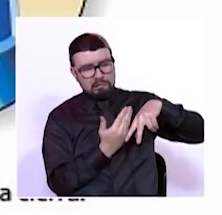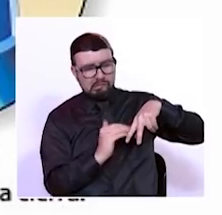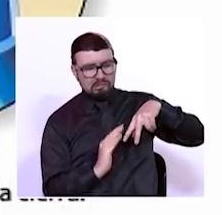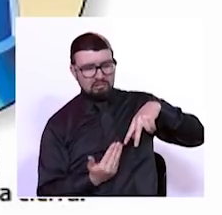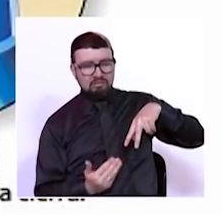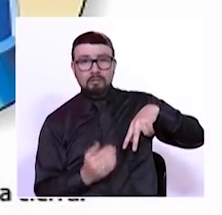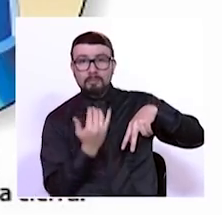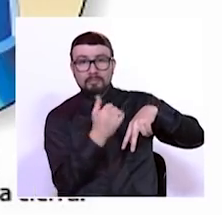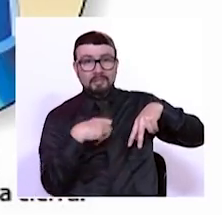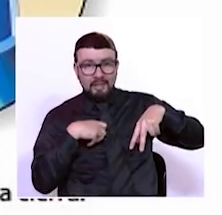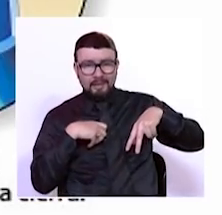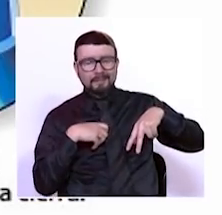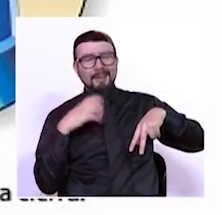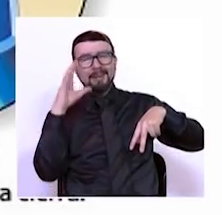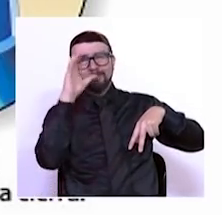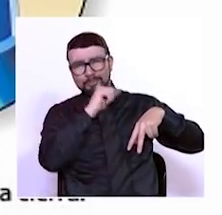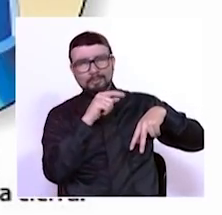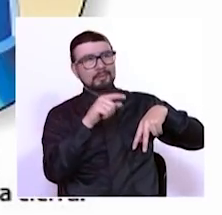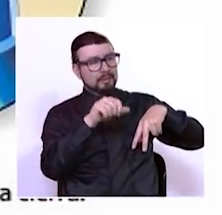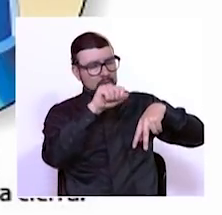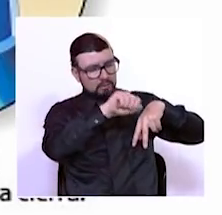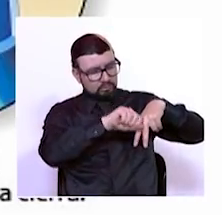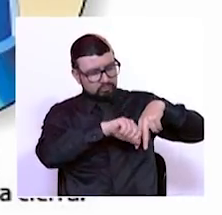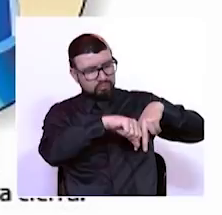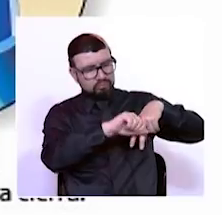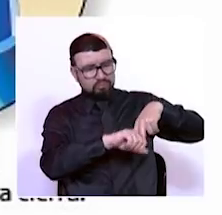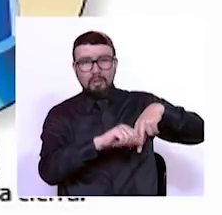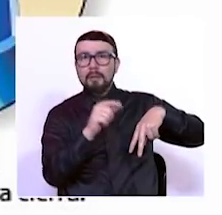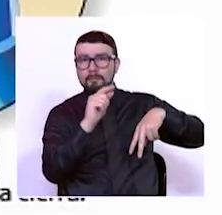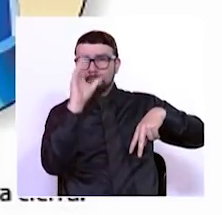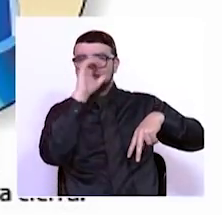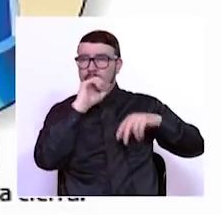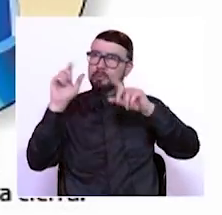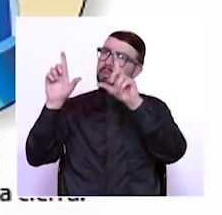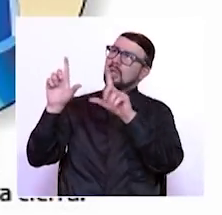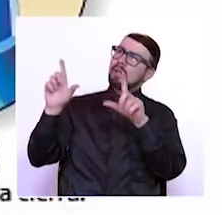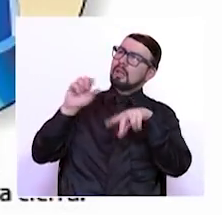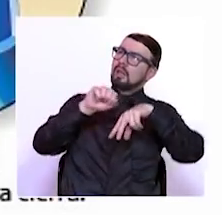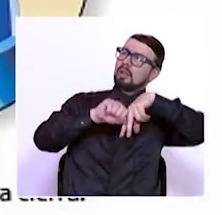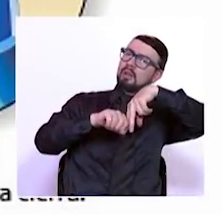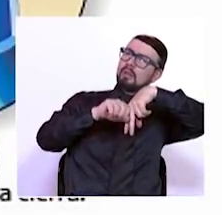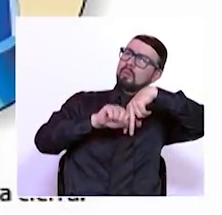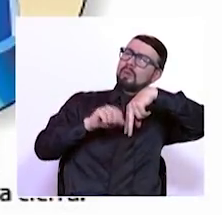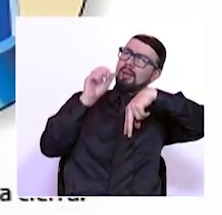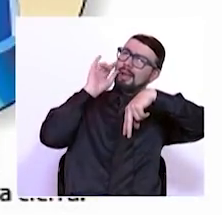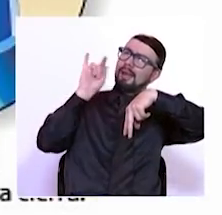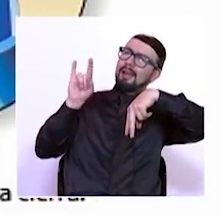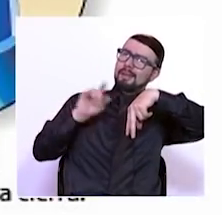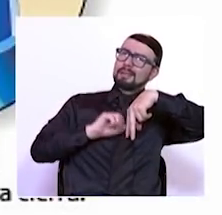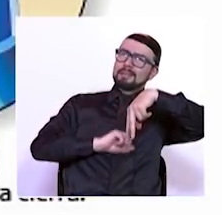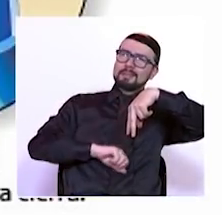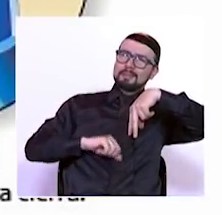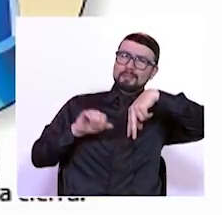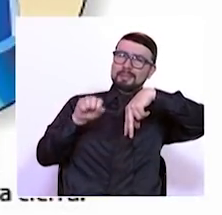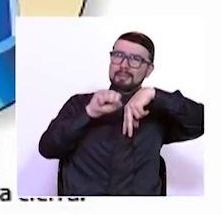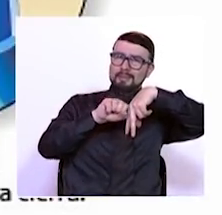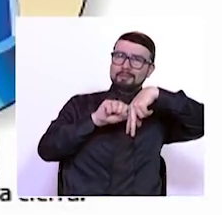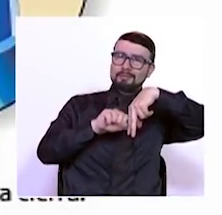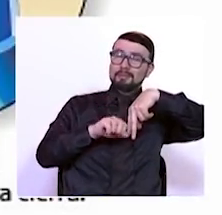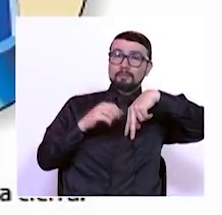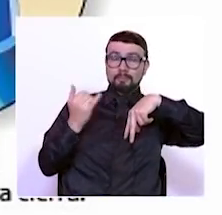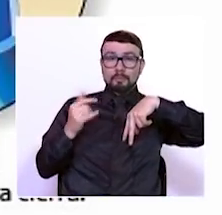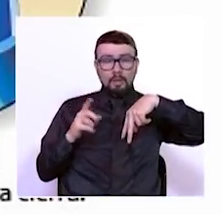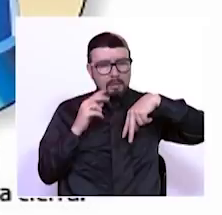puedan tener los vasos sanguíneos a nivel de las piernas, que son las venas. Igual la apertura y cierre de